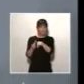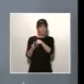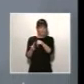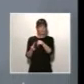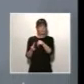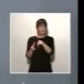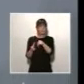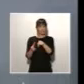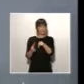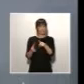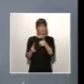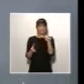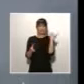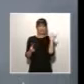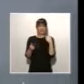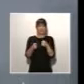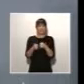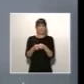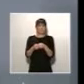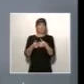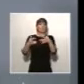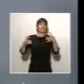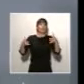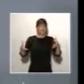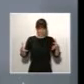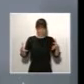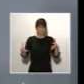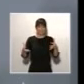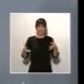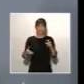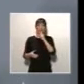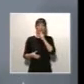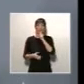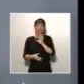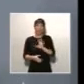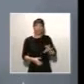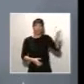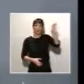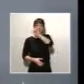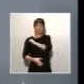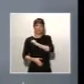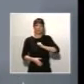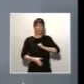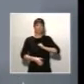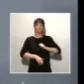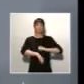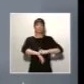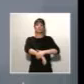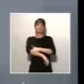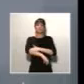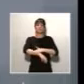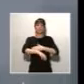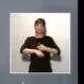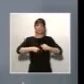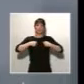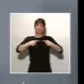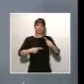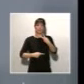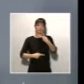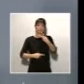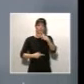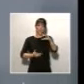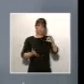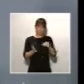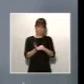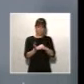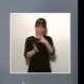reforzados, poniendo a disposición de las comunidades autónomas. Desde el Ministerio se han movilizado más de 50.000 profesionales que están en